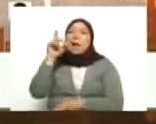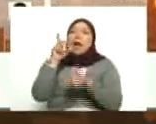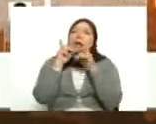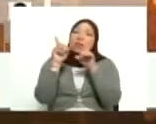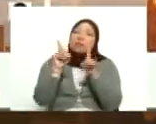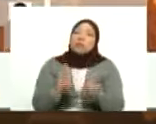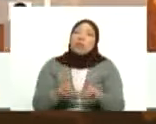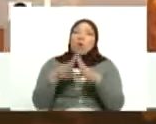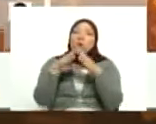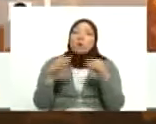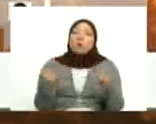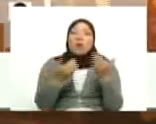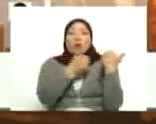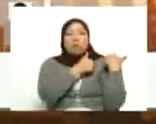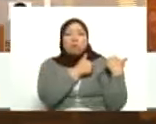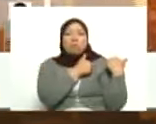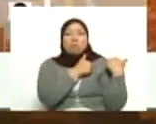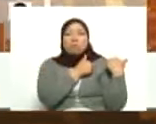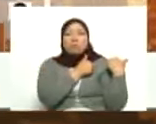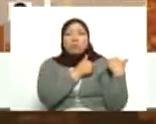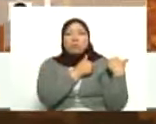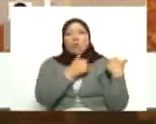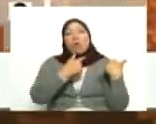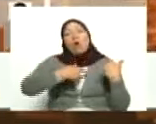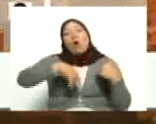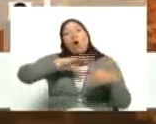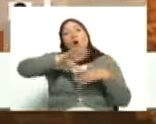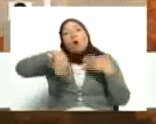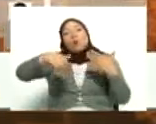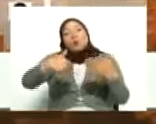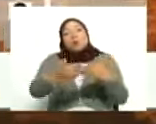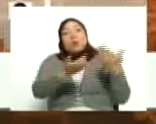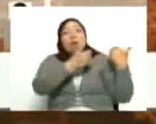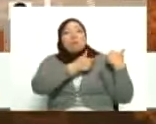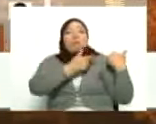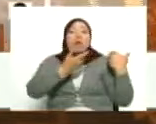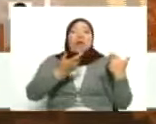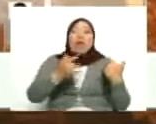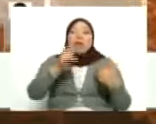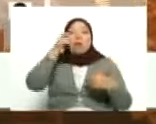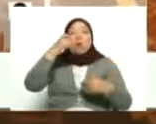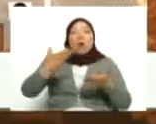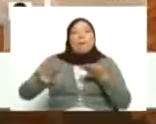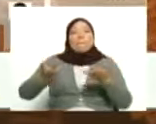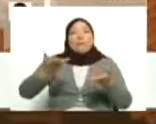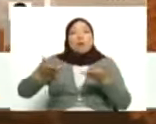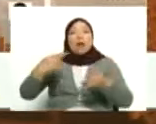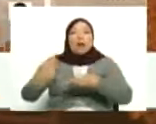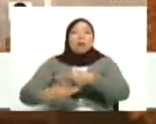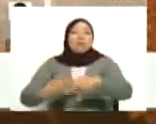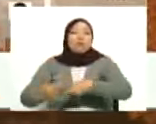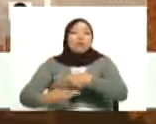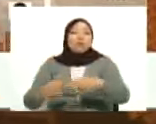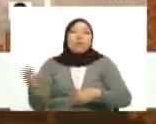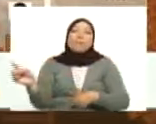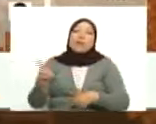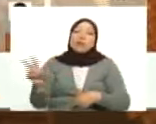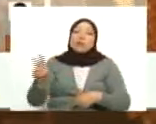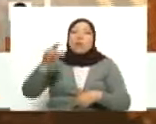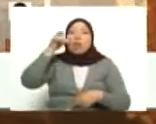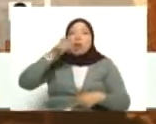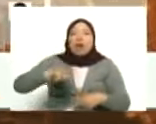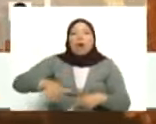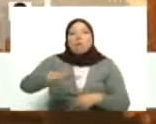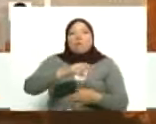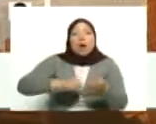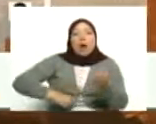bueno, con toda su fuerza, con toda la moral que tiene el pueblo revolucionario venezolano, apoyar